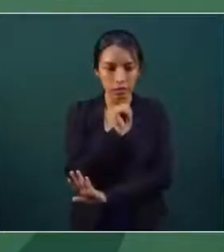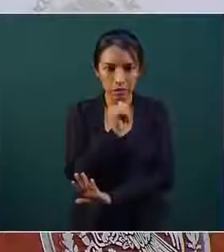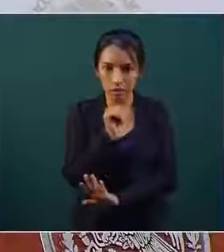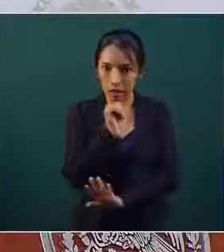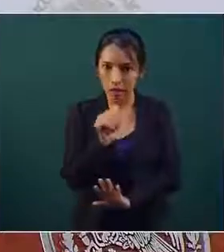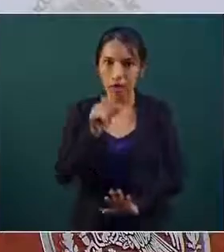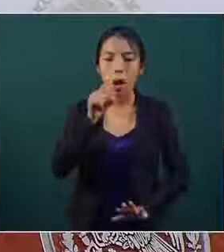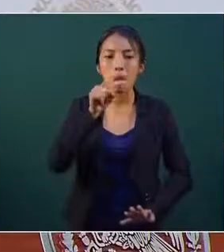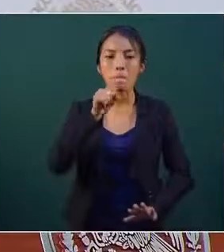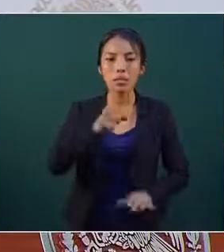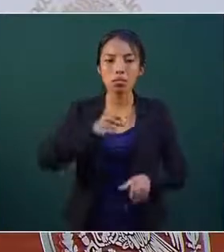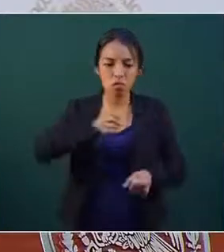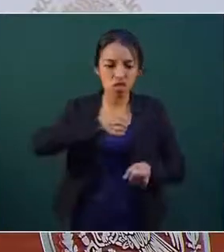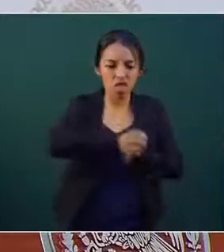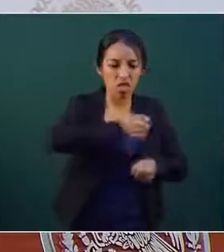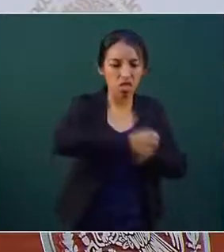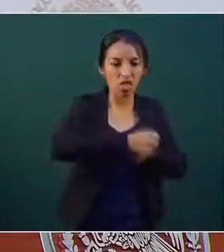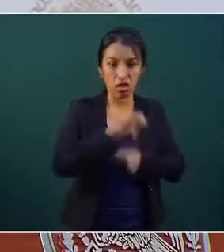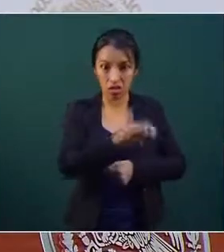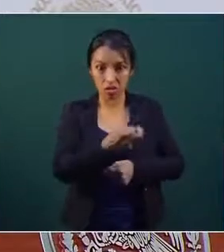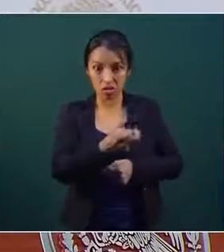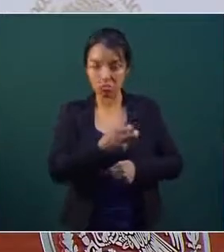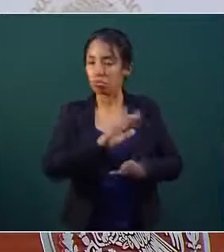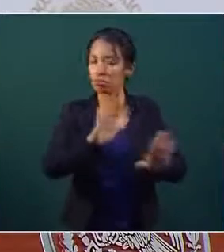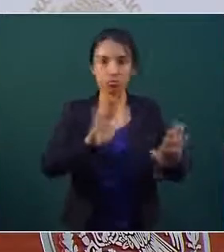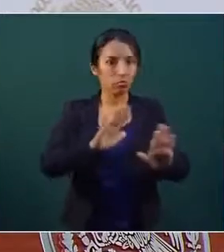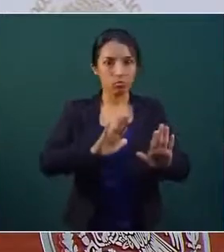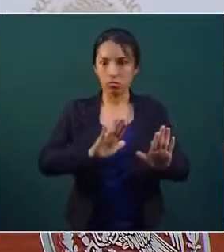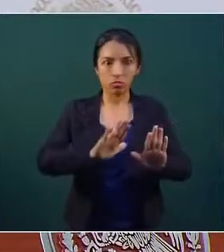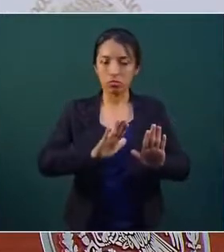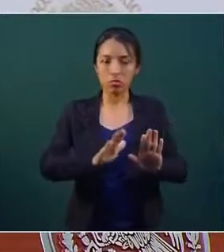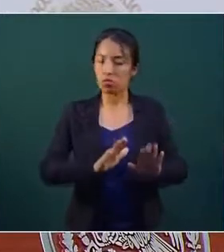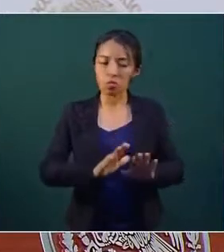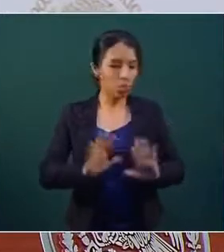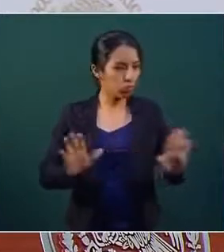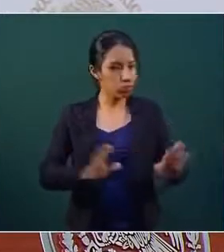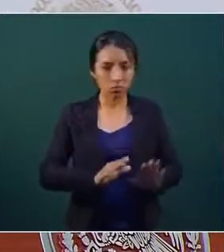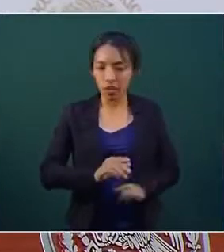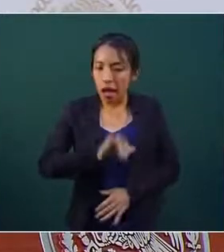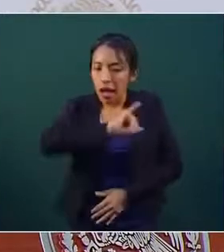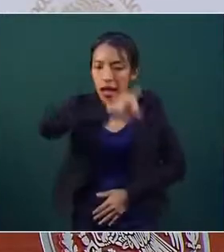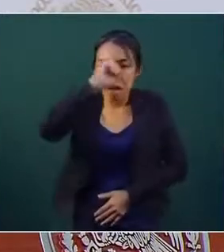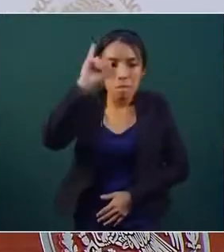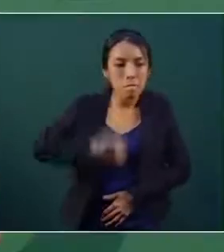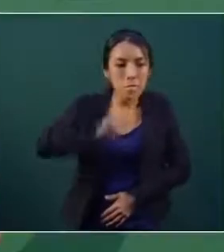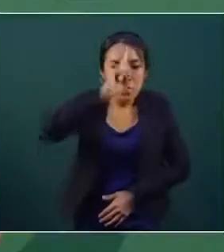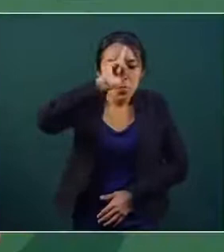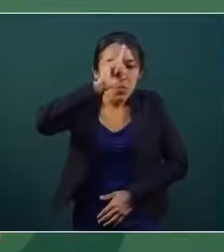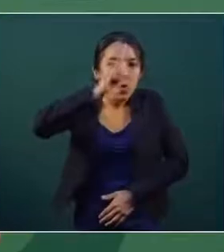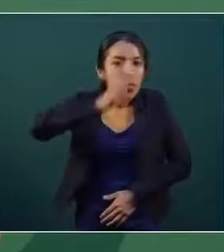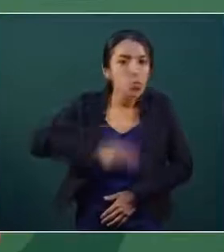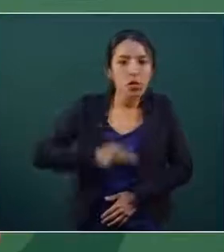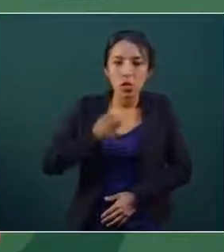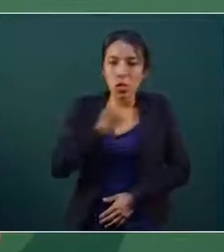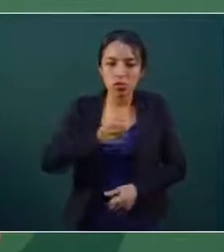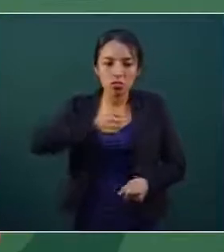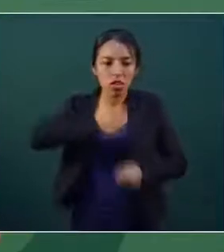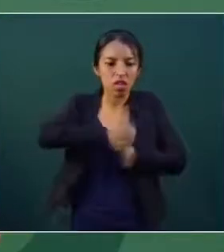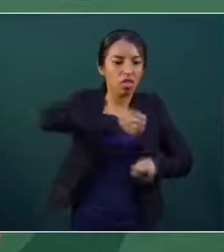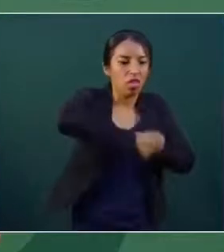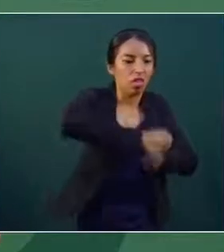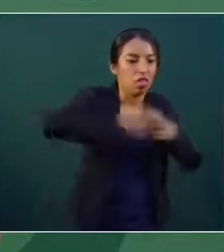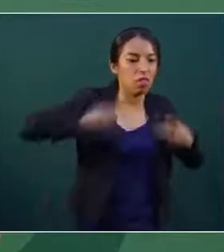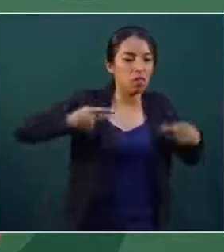tortura, es decir, no se va a permitir nunca la tortura,